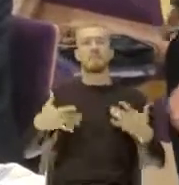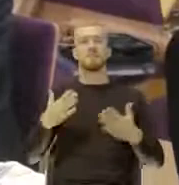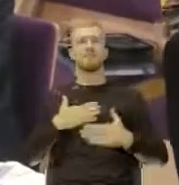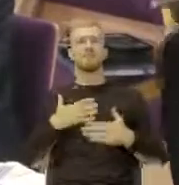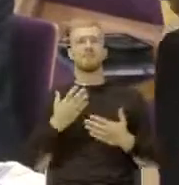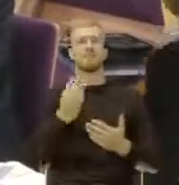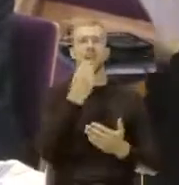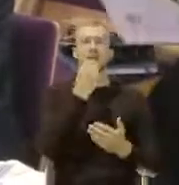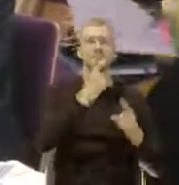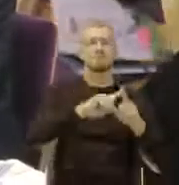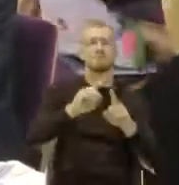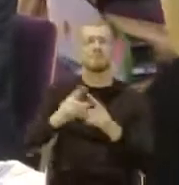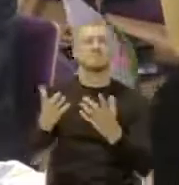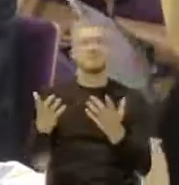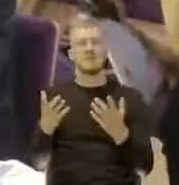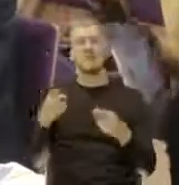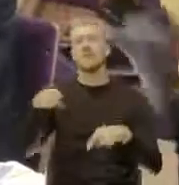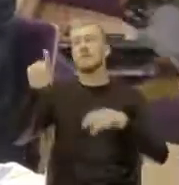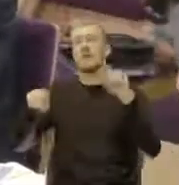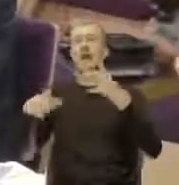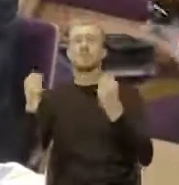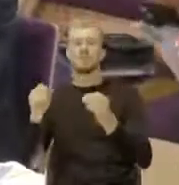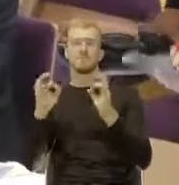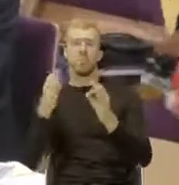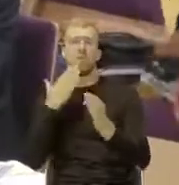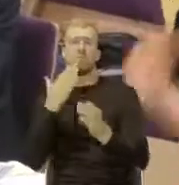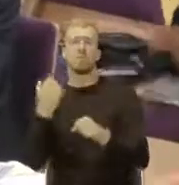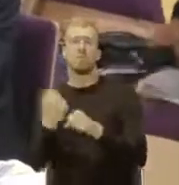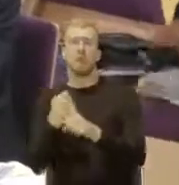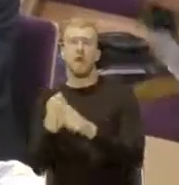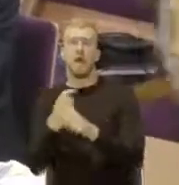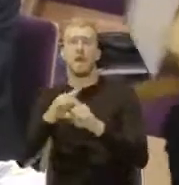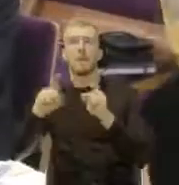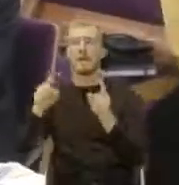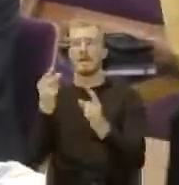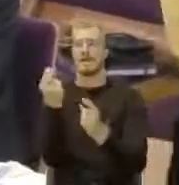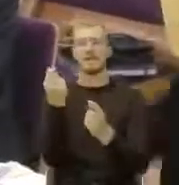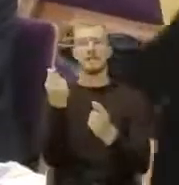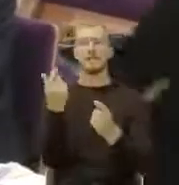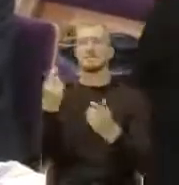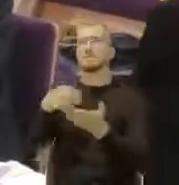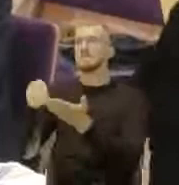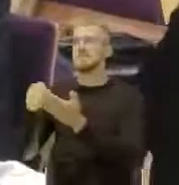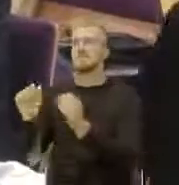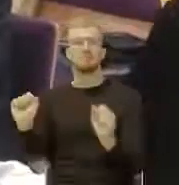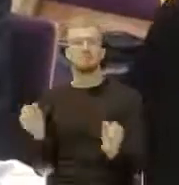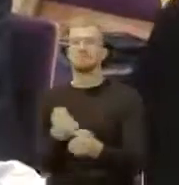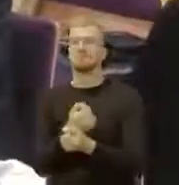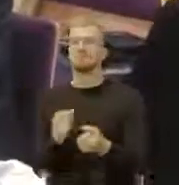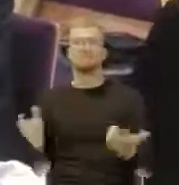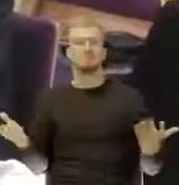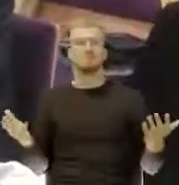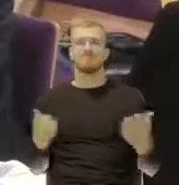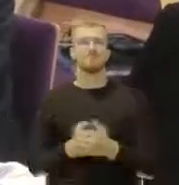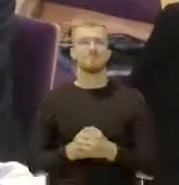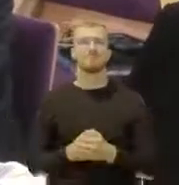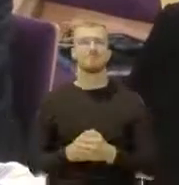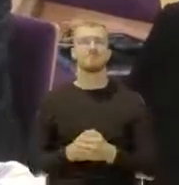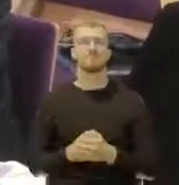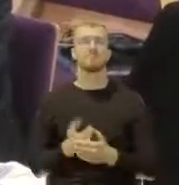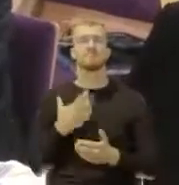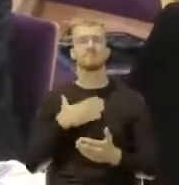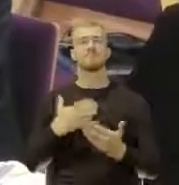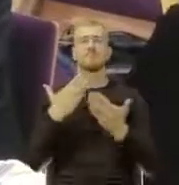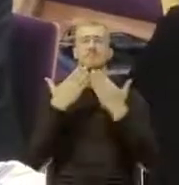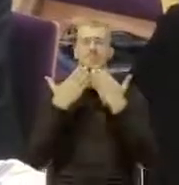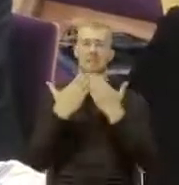familias. Yo quiero, para finalizar, nuevamente agradecerle a todos los organizadores. Me complace mucho acompañarnos el día